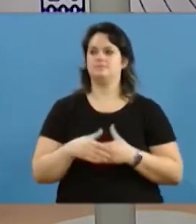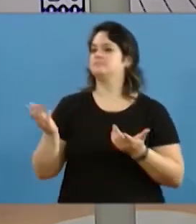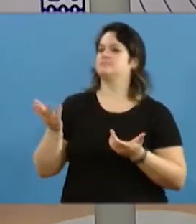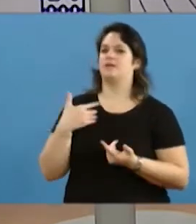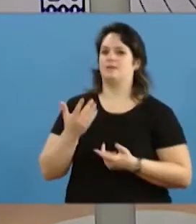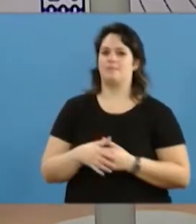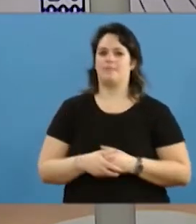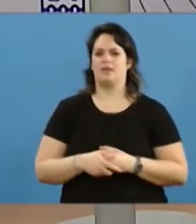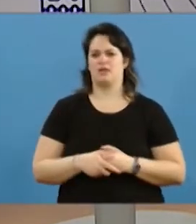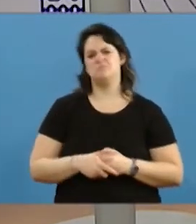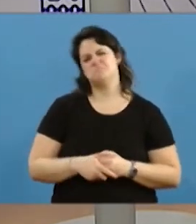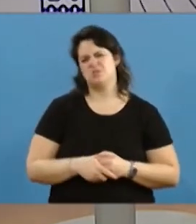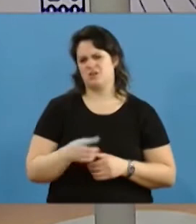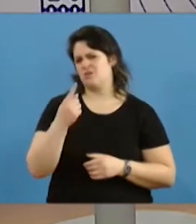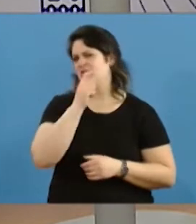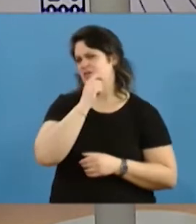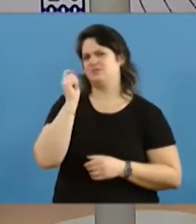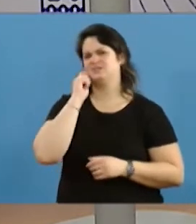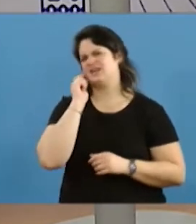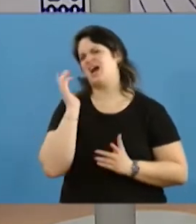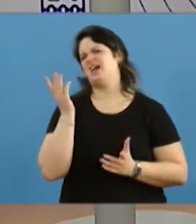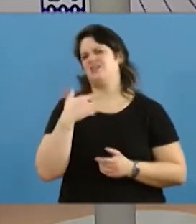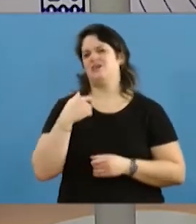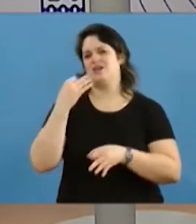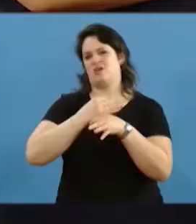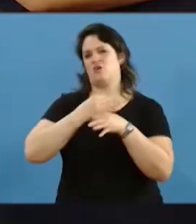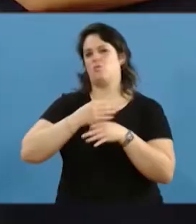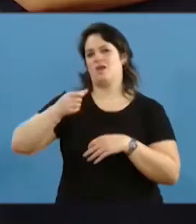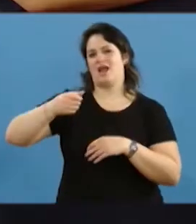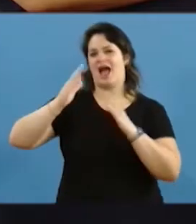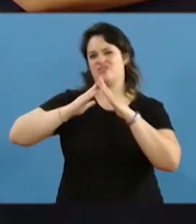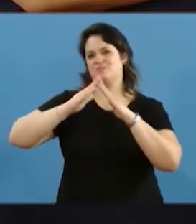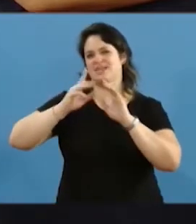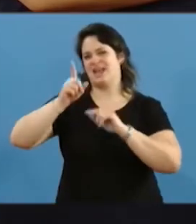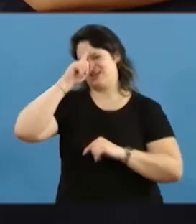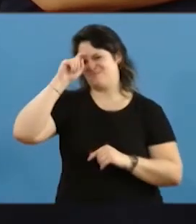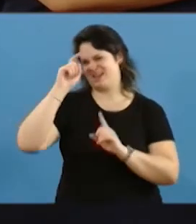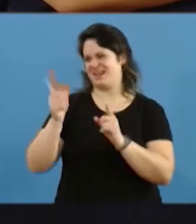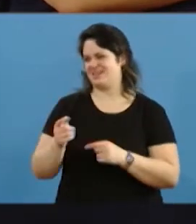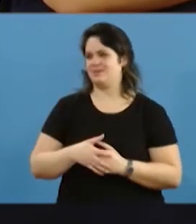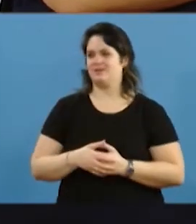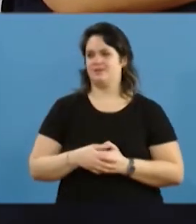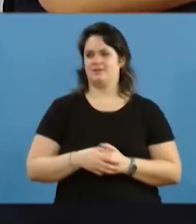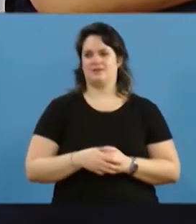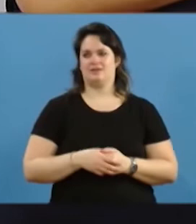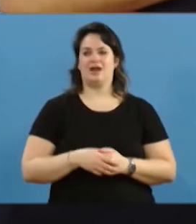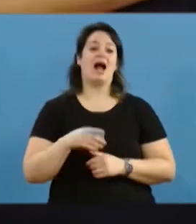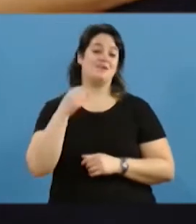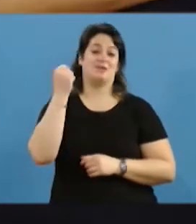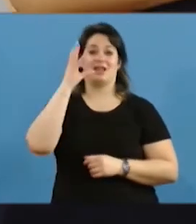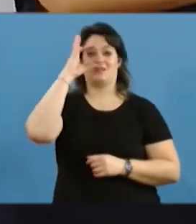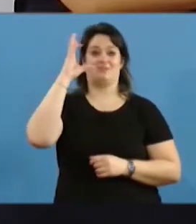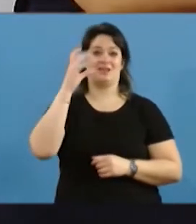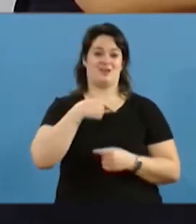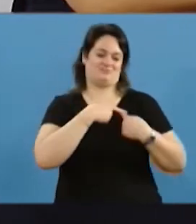Tommy. No, yo quería mandar saludos a los chicos de la escuela domiciliaria y hospitalaria. Muy bien. Ellos siempre los tenemos bien